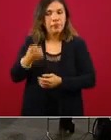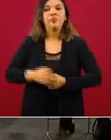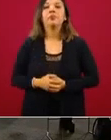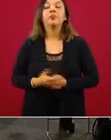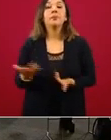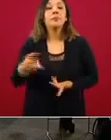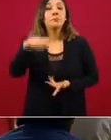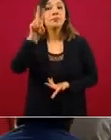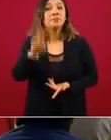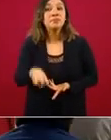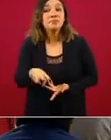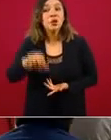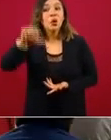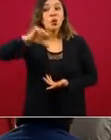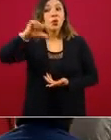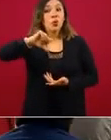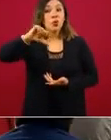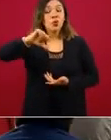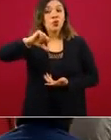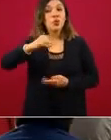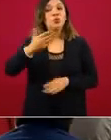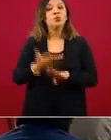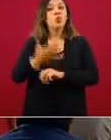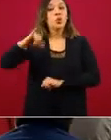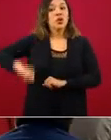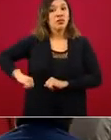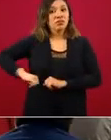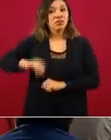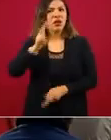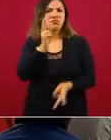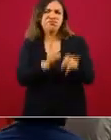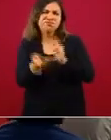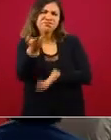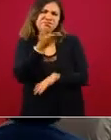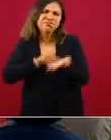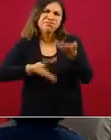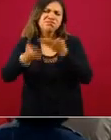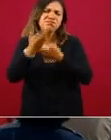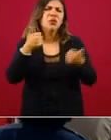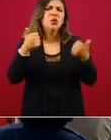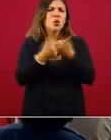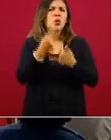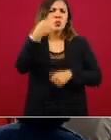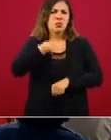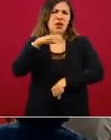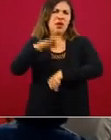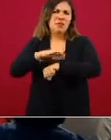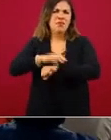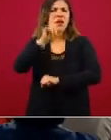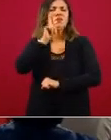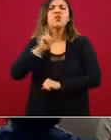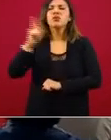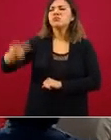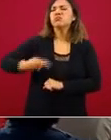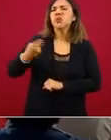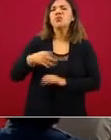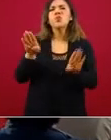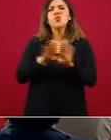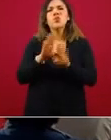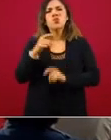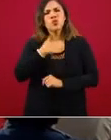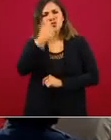por cierto, hoy en una muy interesante plática con una amiga me preguntaba cómo es que